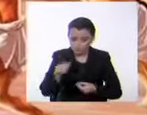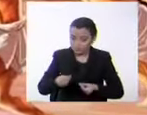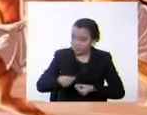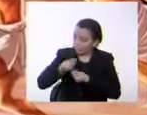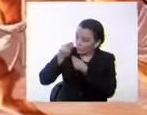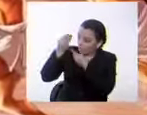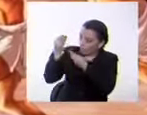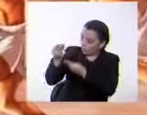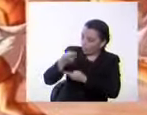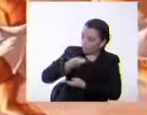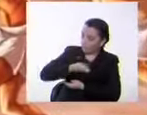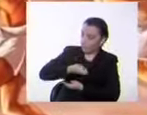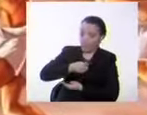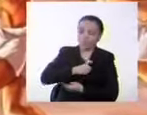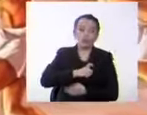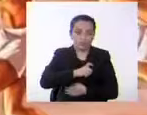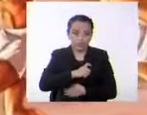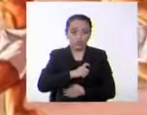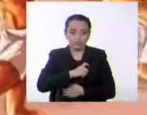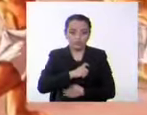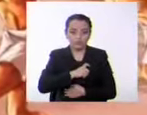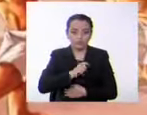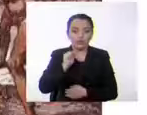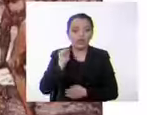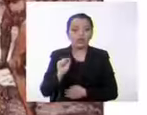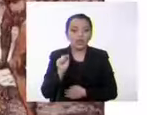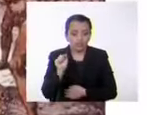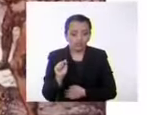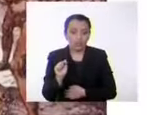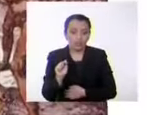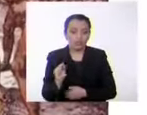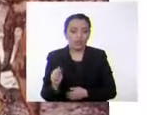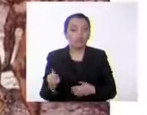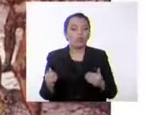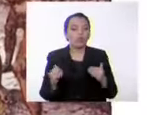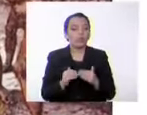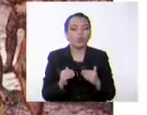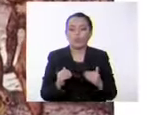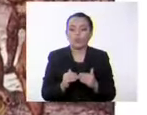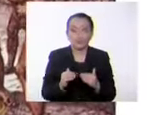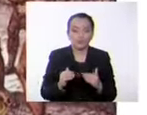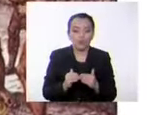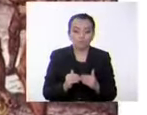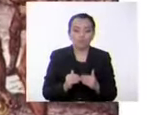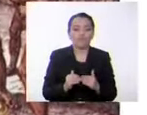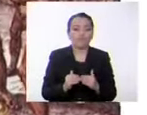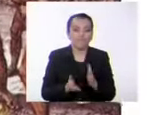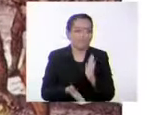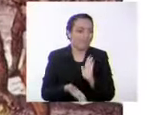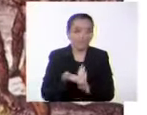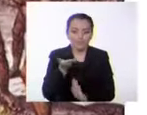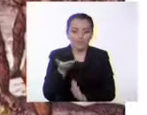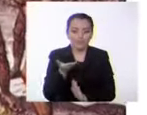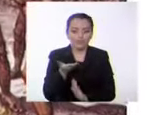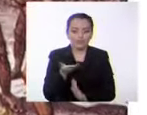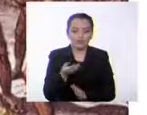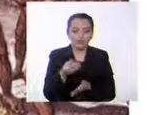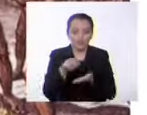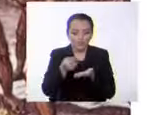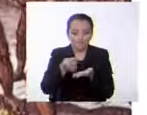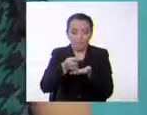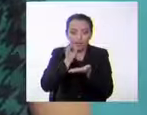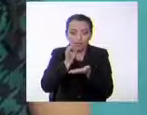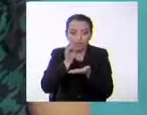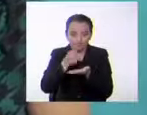precisamente. Exacto. En esa explotación laboral hay que decir que lo que se cultivó más fue el cacao en la zona de Occidente y